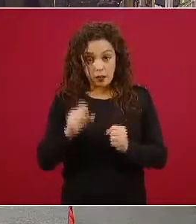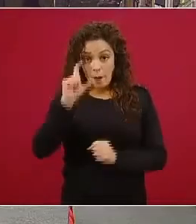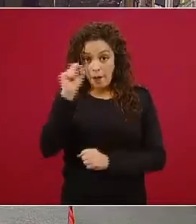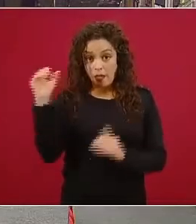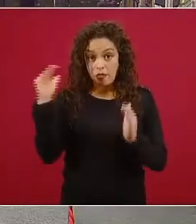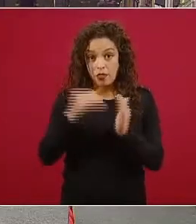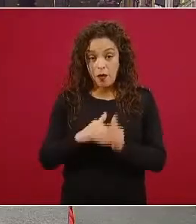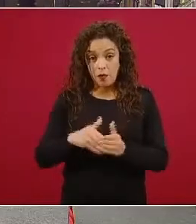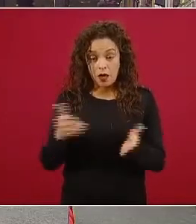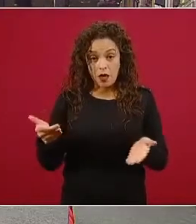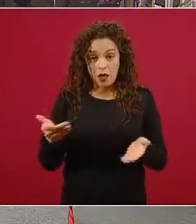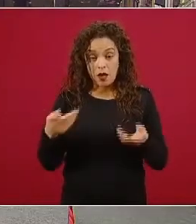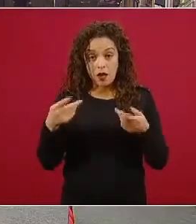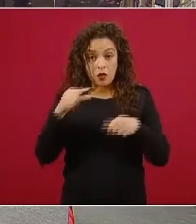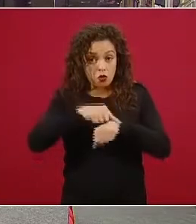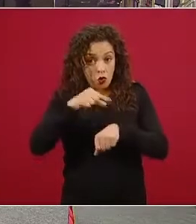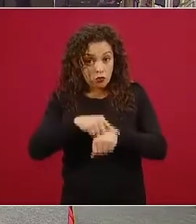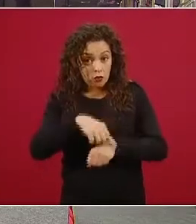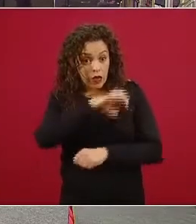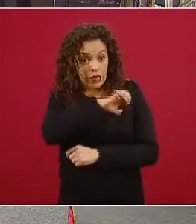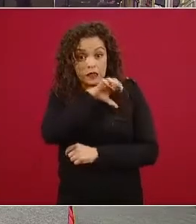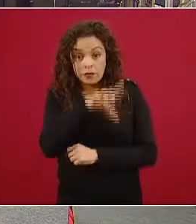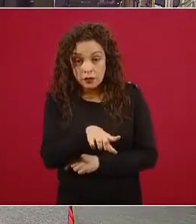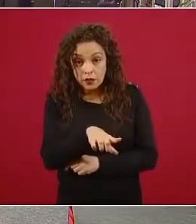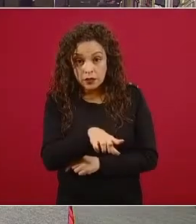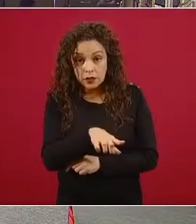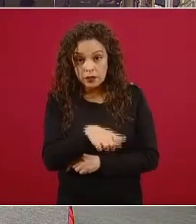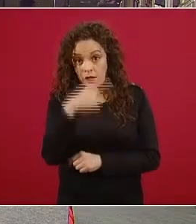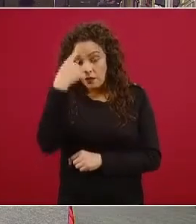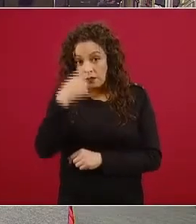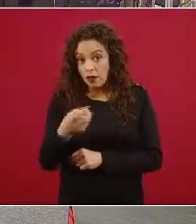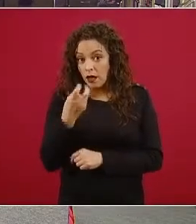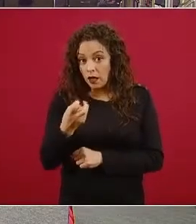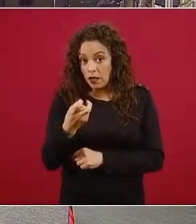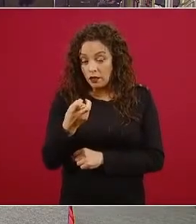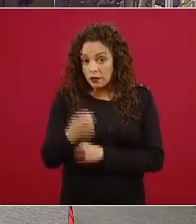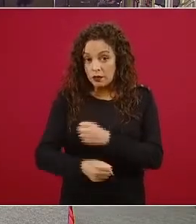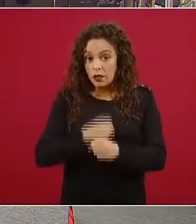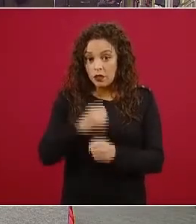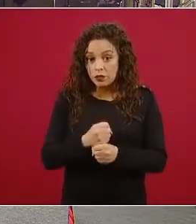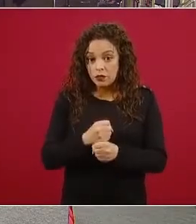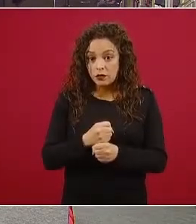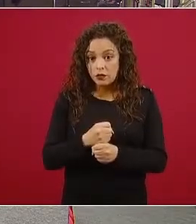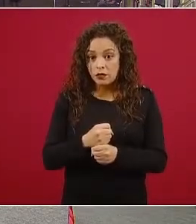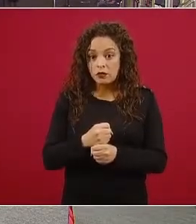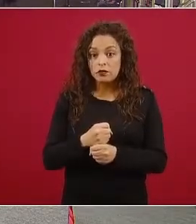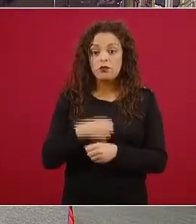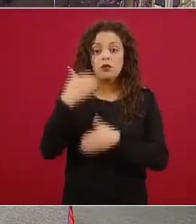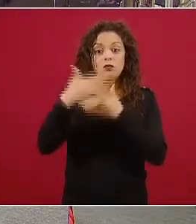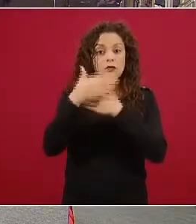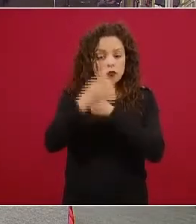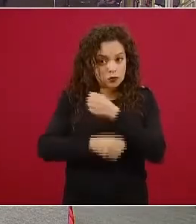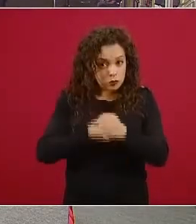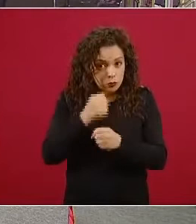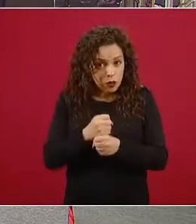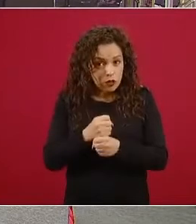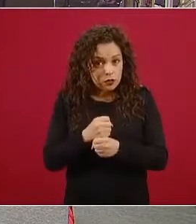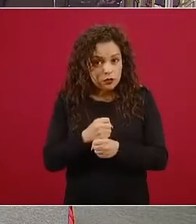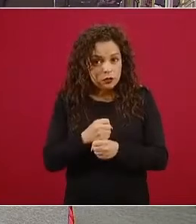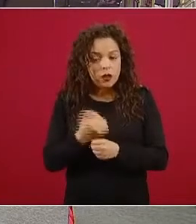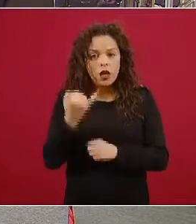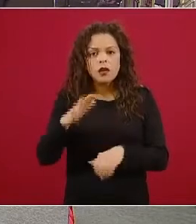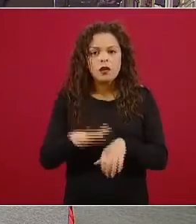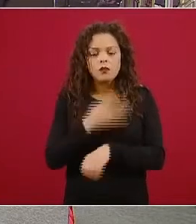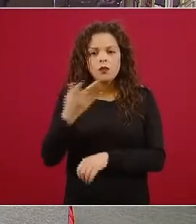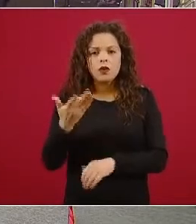especialistas, 20,000 médicos en residencias médicas para este año, para el próximo año? ¿Y por qué en el pasado no